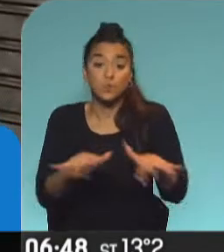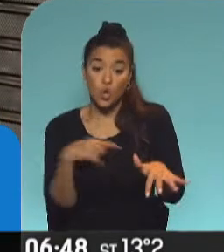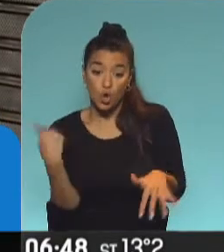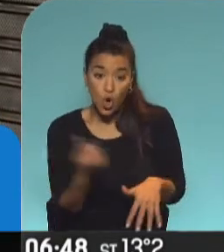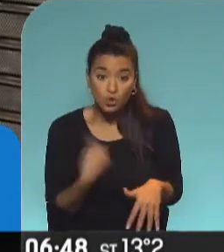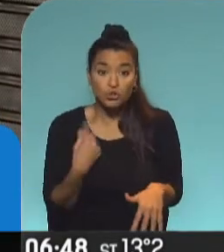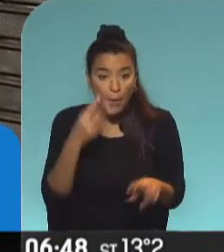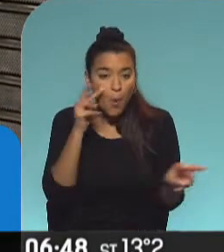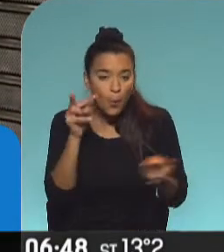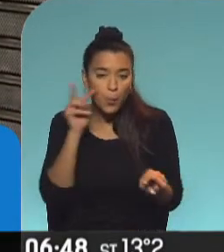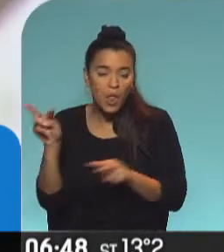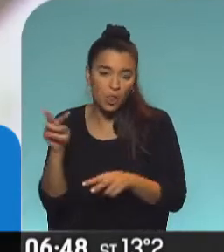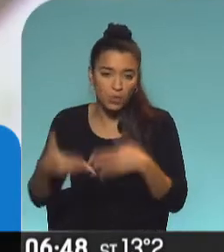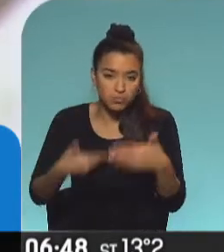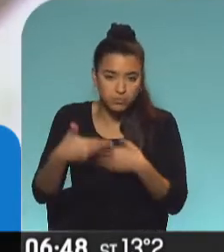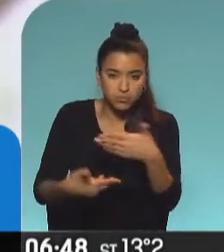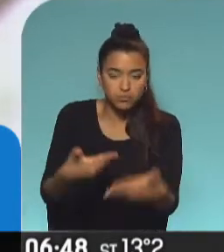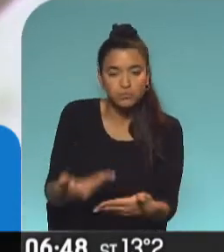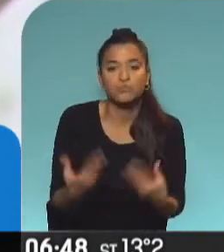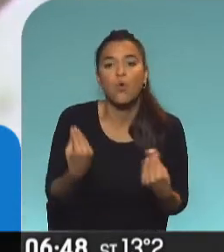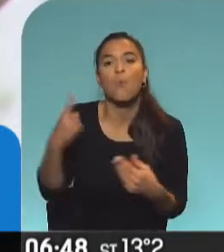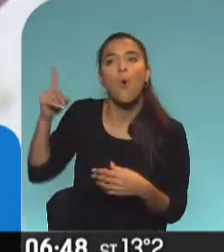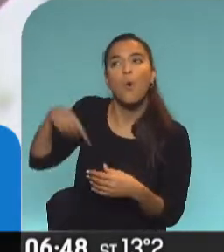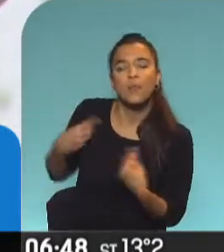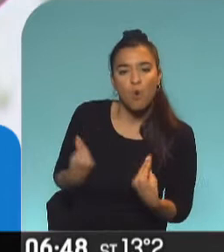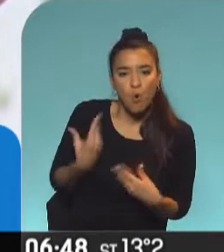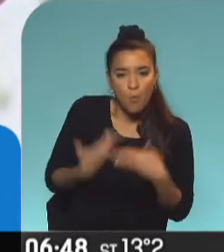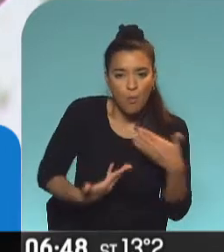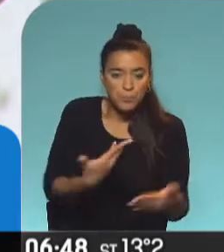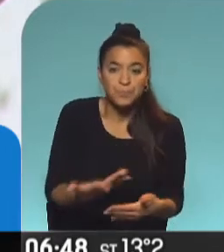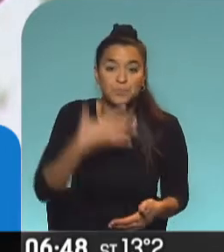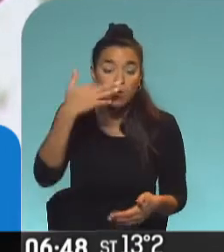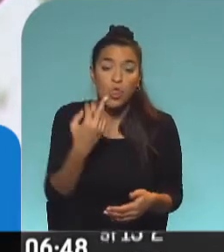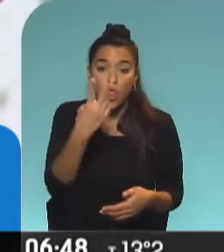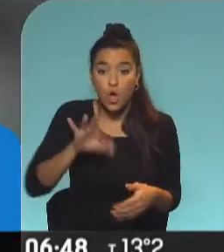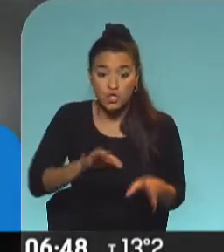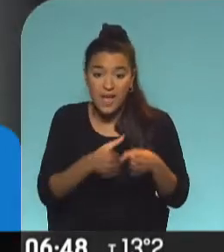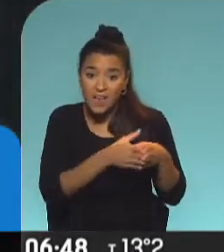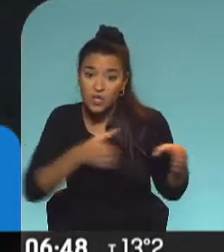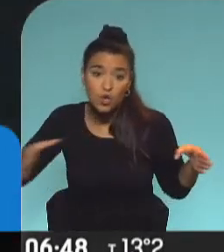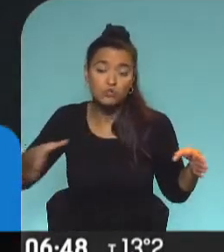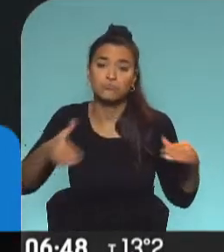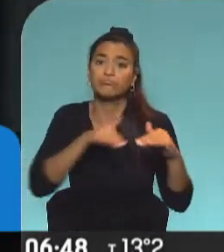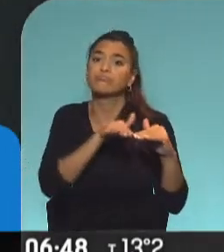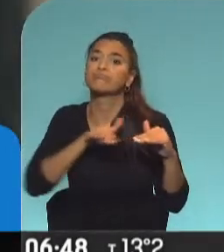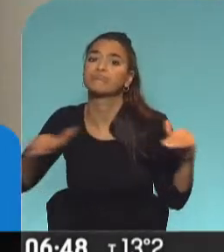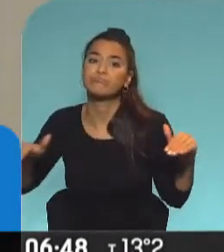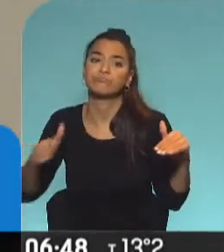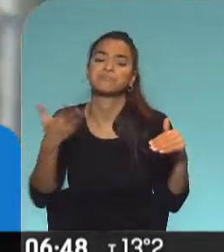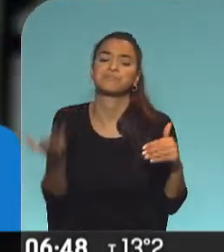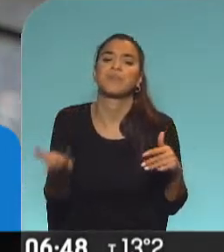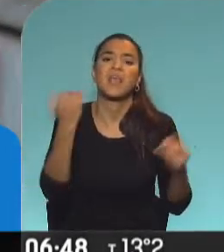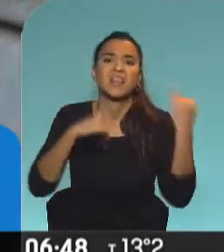nosotros vamos viendo constantemente es de dónde venimos. Y la verdad que venimos de 2 años con alta recesión, con altas